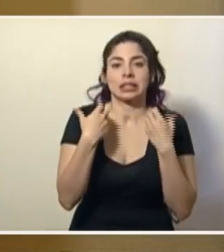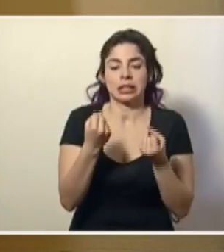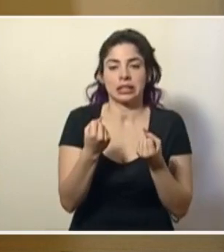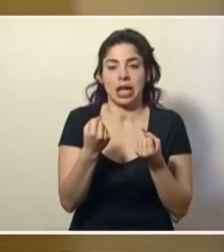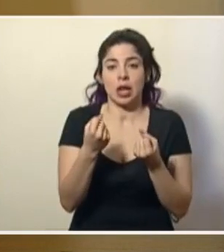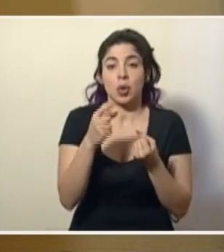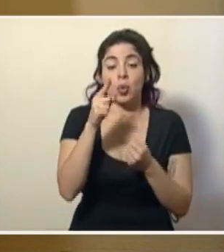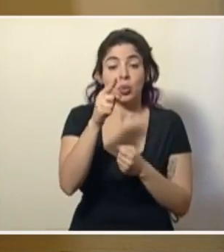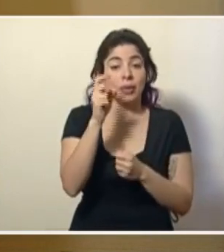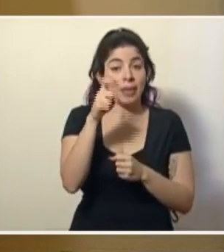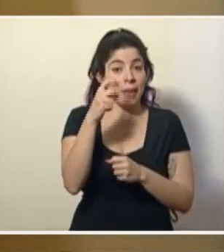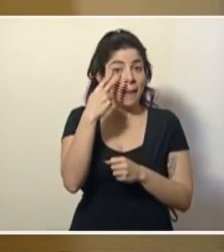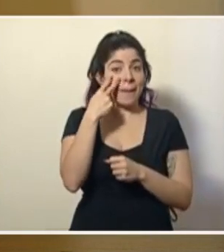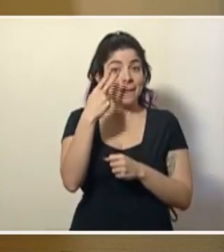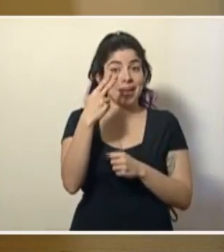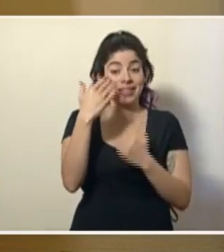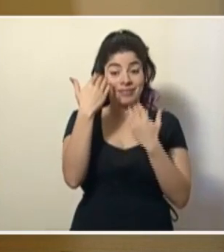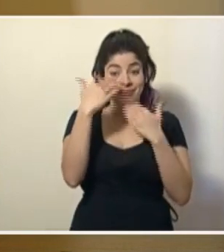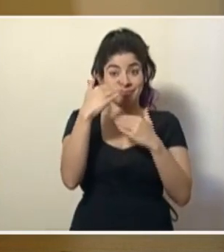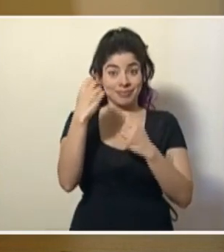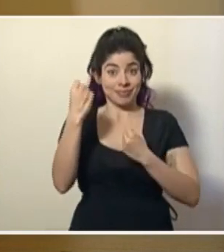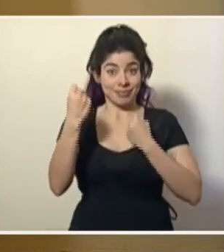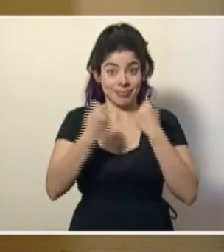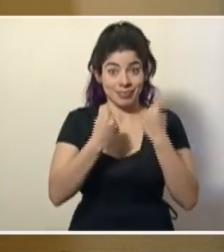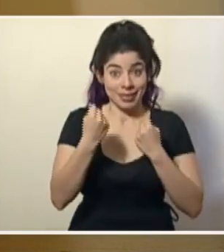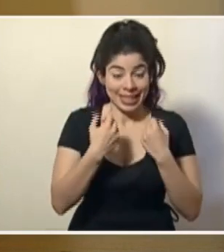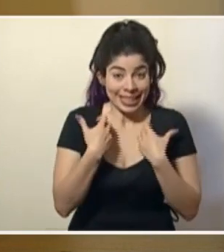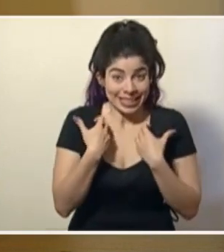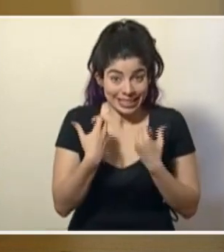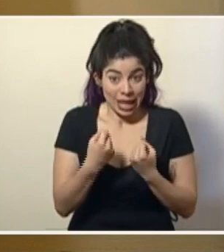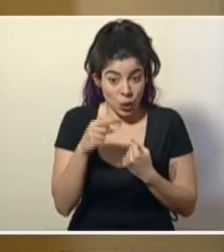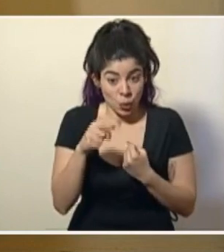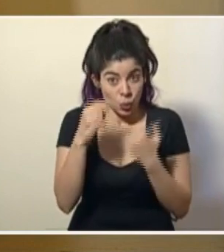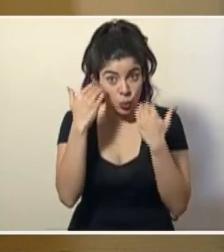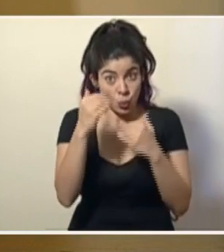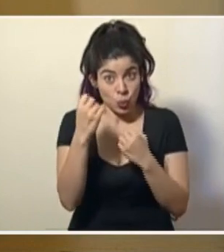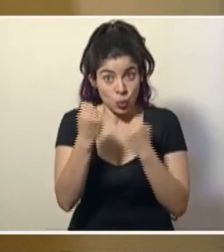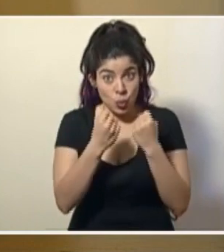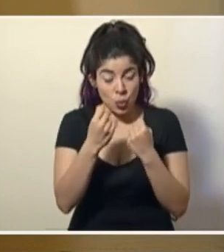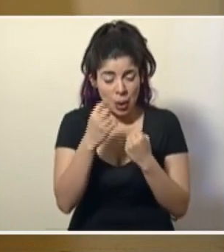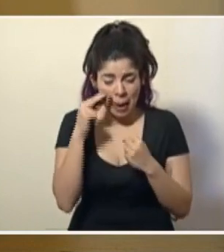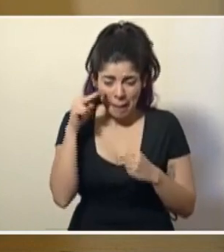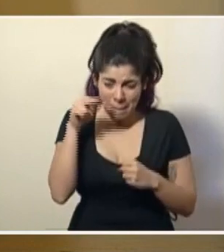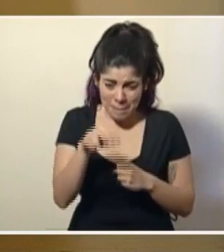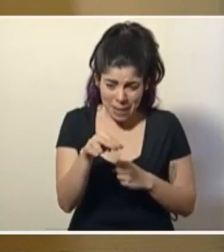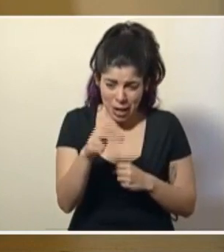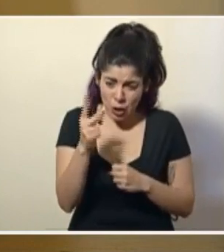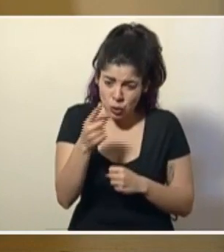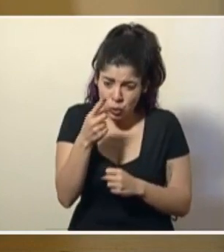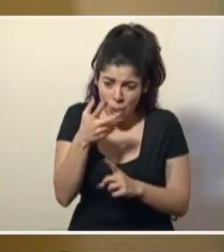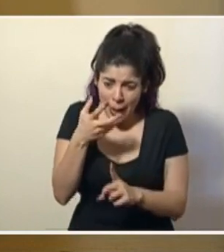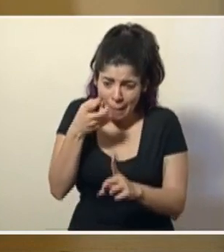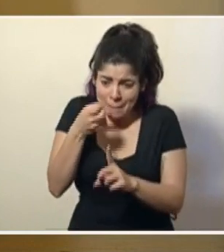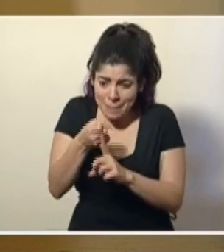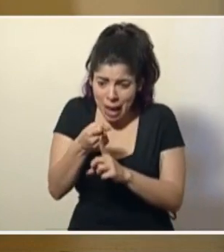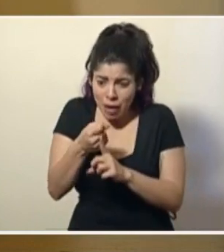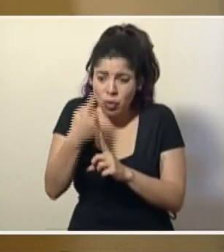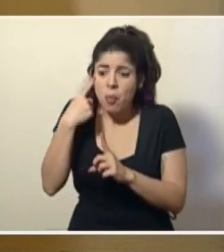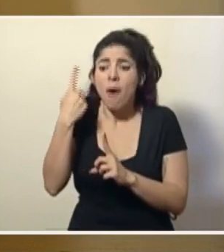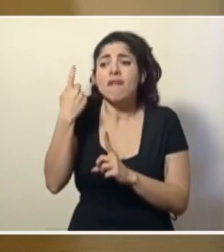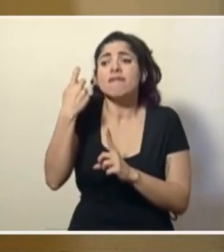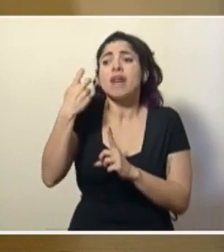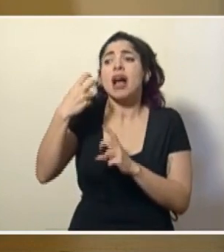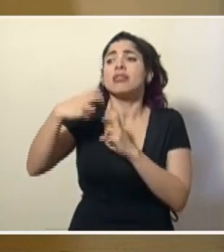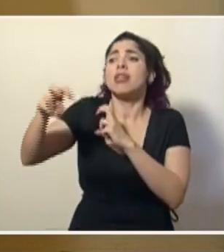no solamente, tenemos que ver la restricción vehicular sanitaria no solamente en términos del impacto que genera en la movilización